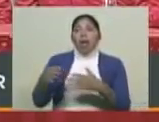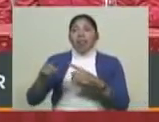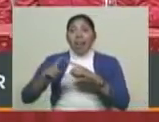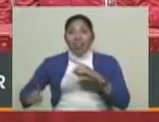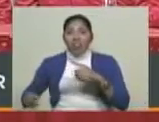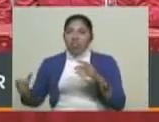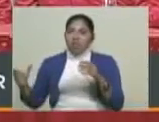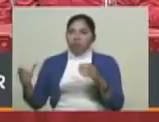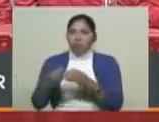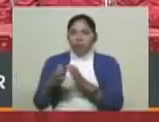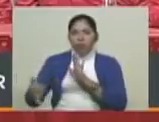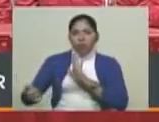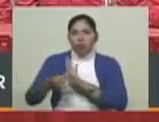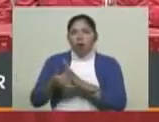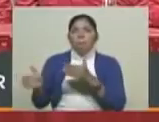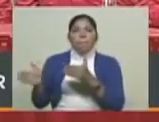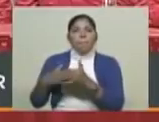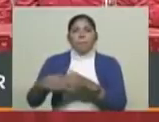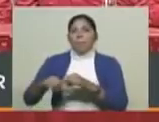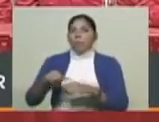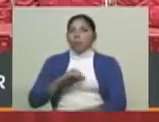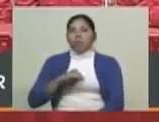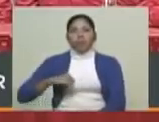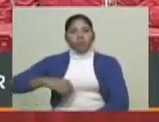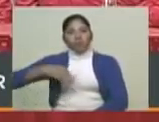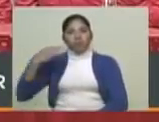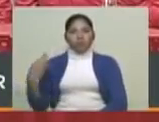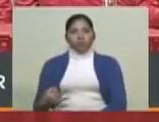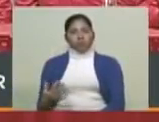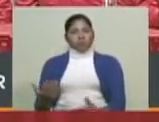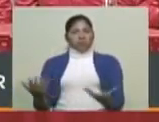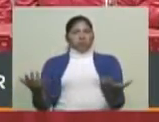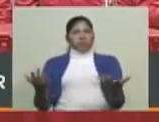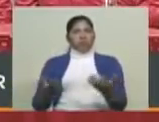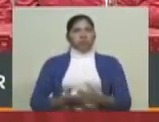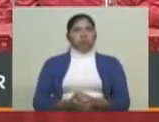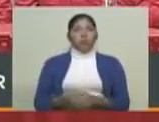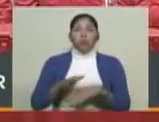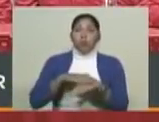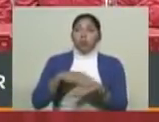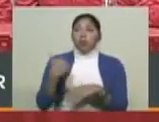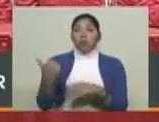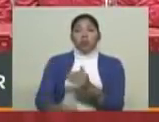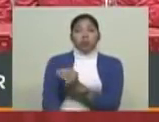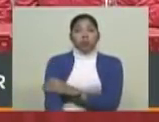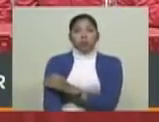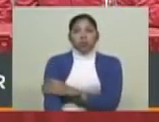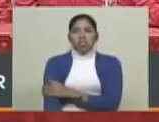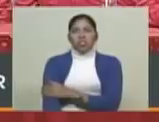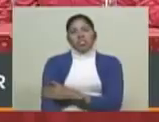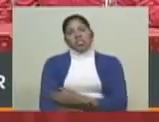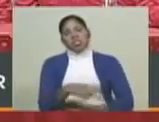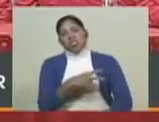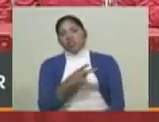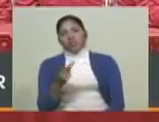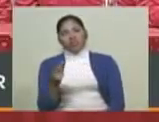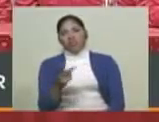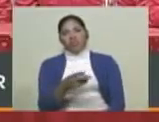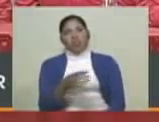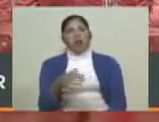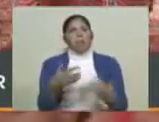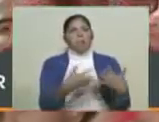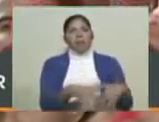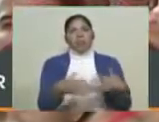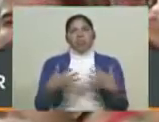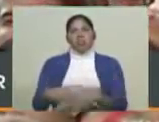Ah, porque la derecha dice no, no hay, esas empresas no funcionan.